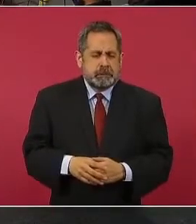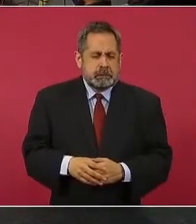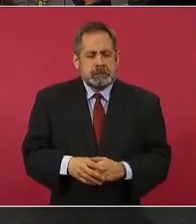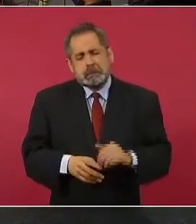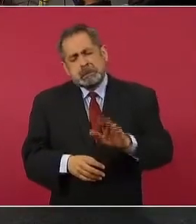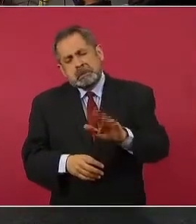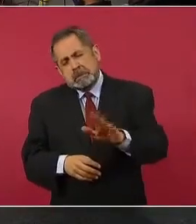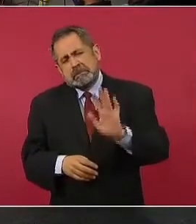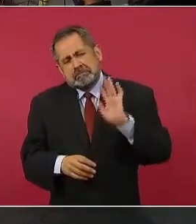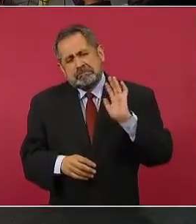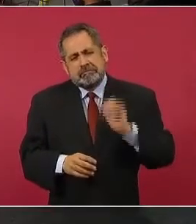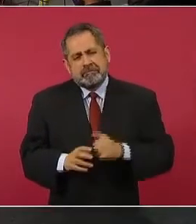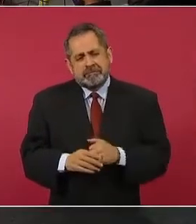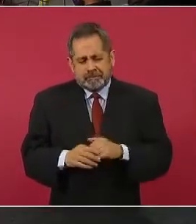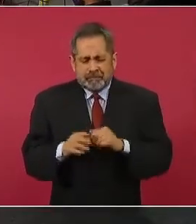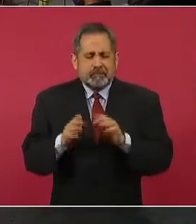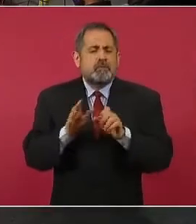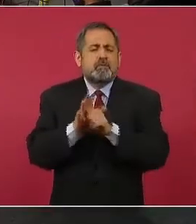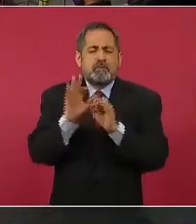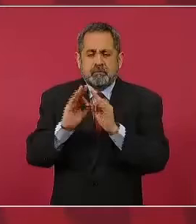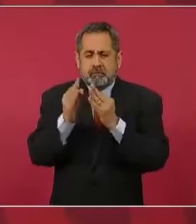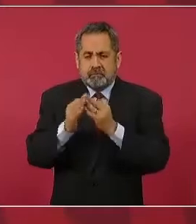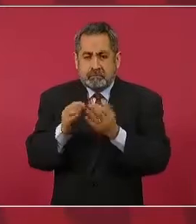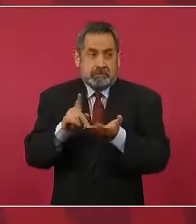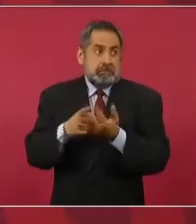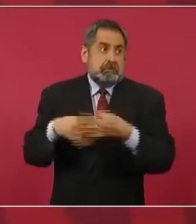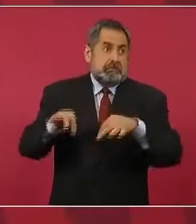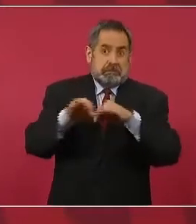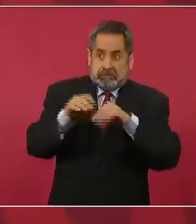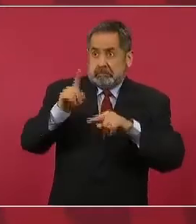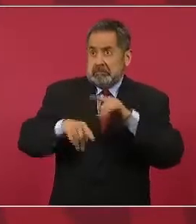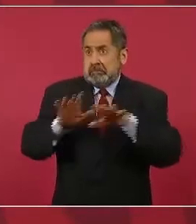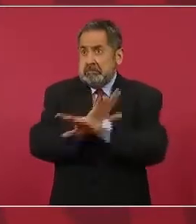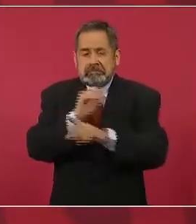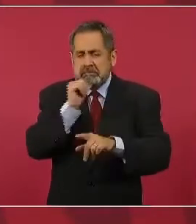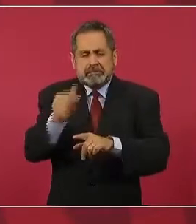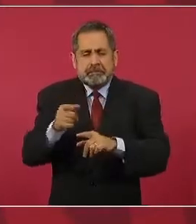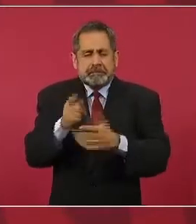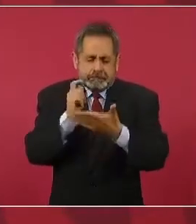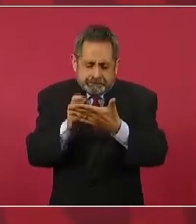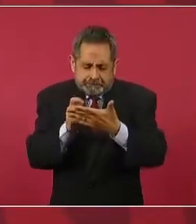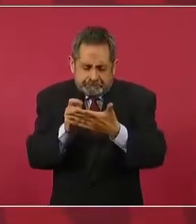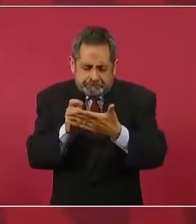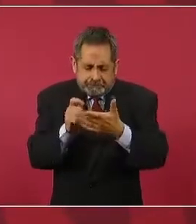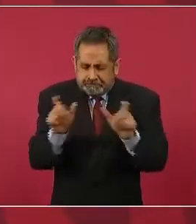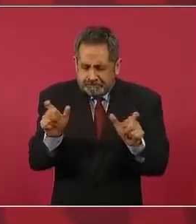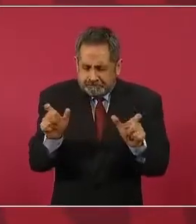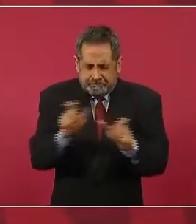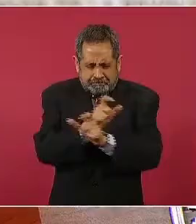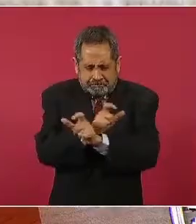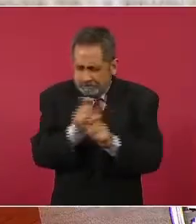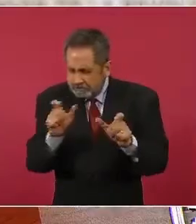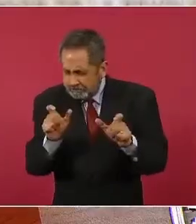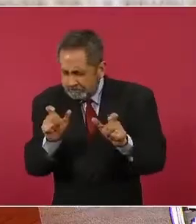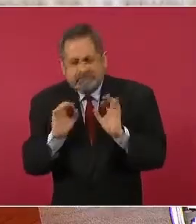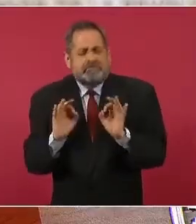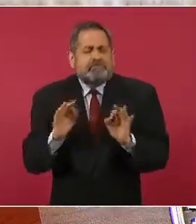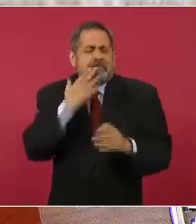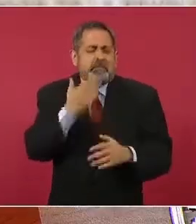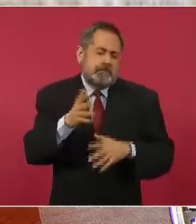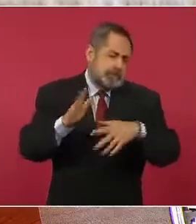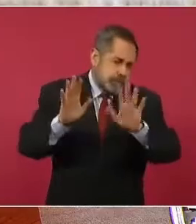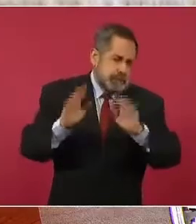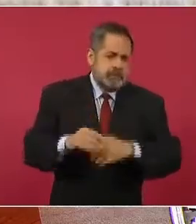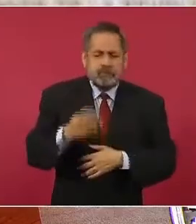mandato. Propone que se elimine la parte que dice o que siga en la presidencia de la República hasta que termine su periodo. ¿Considera